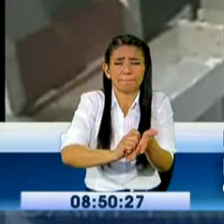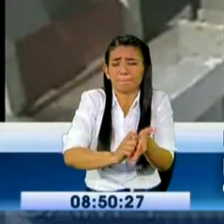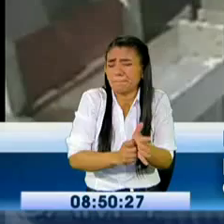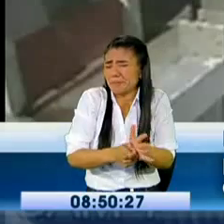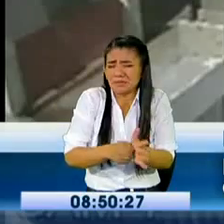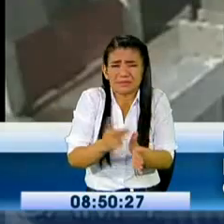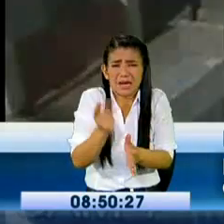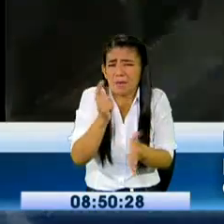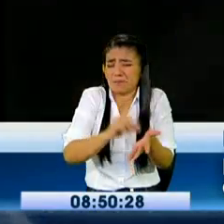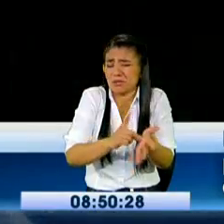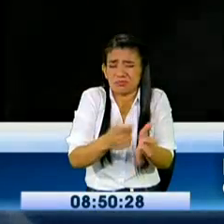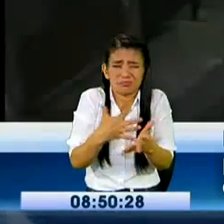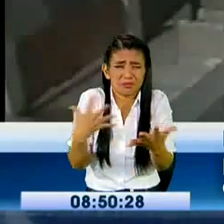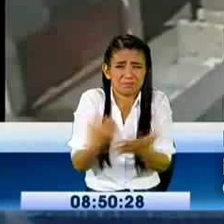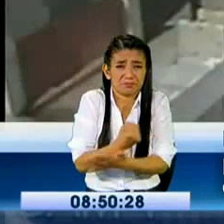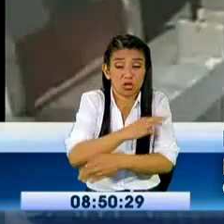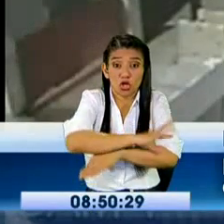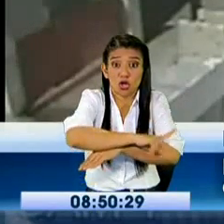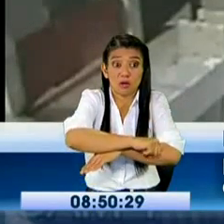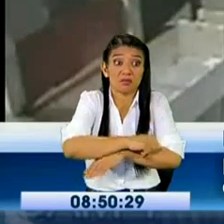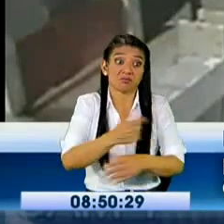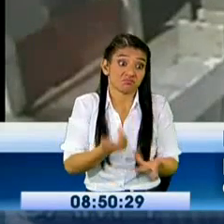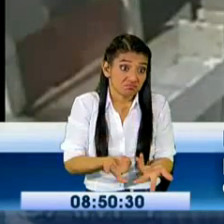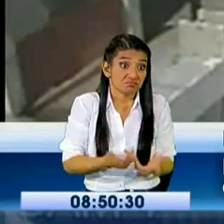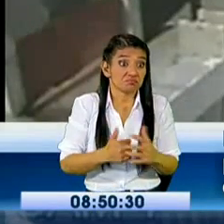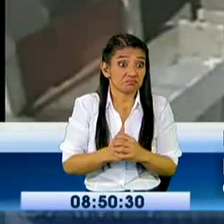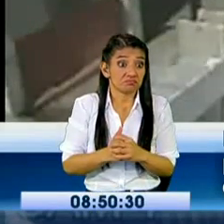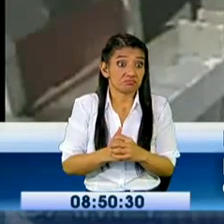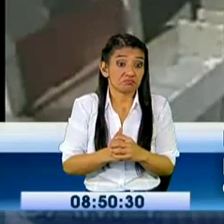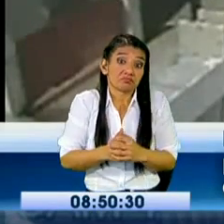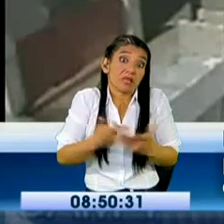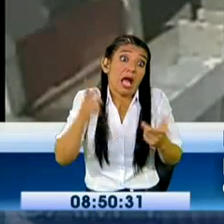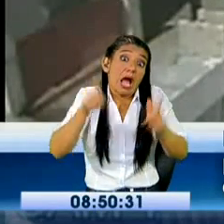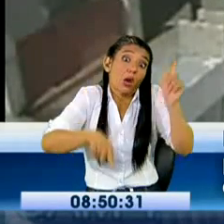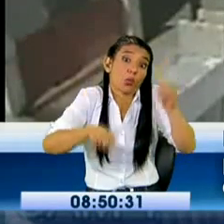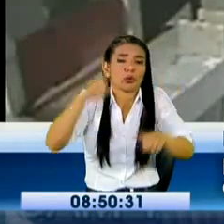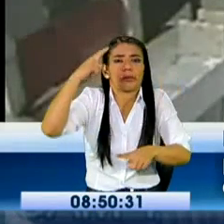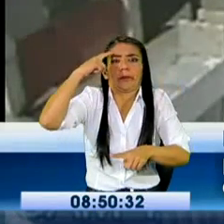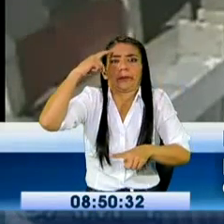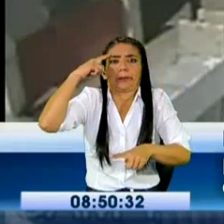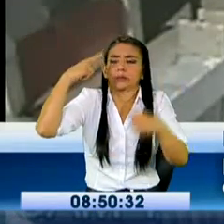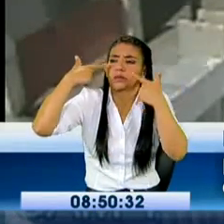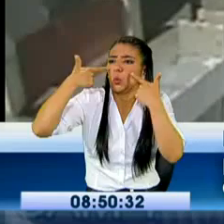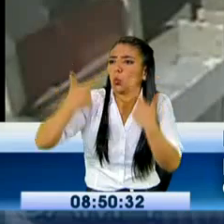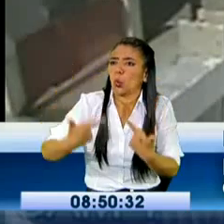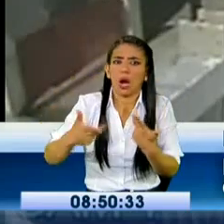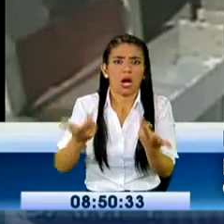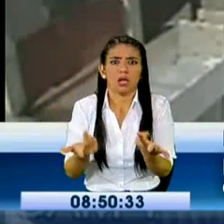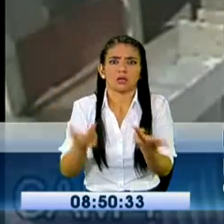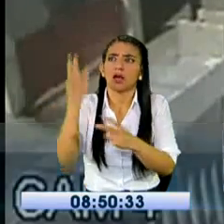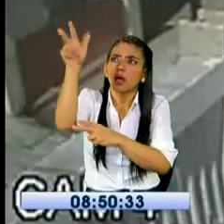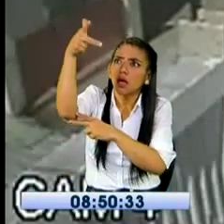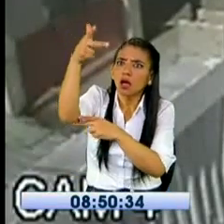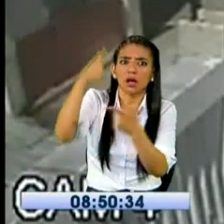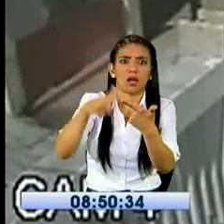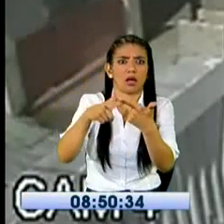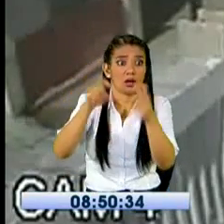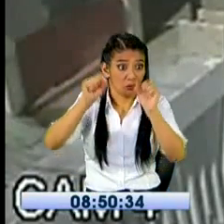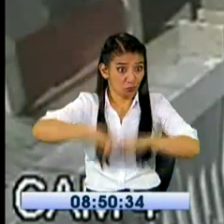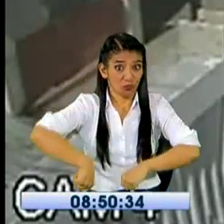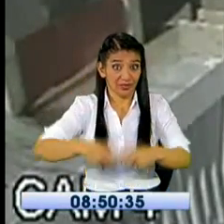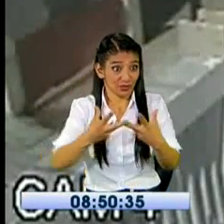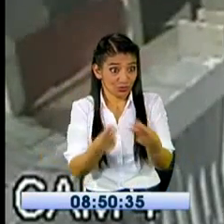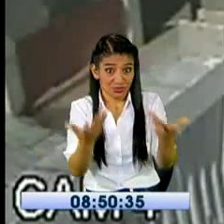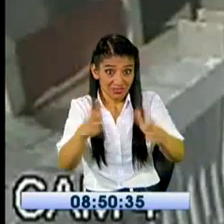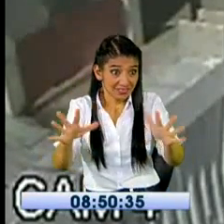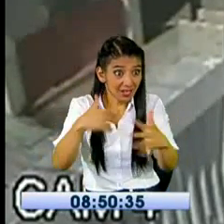minutos, pero en el que tal vez la presencia física del personal de seguridad y calidad de grabación pudieron haber evitado